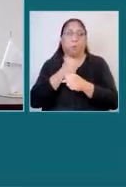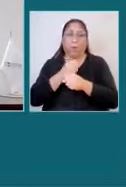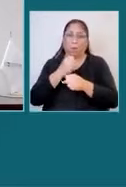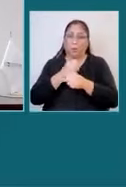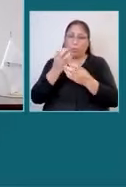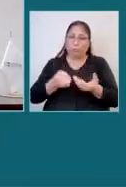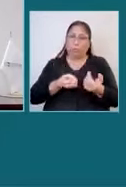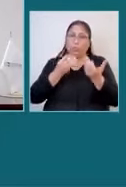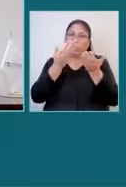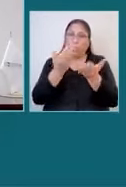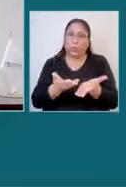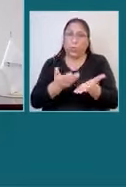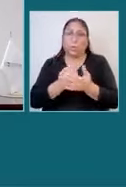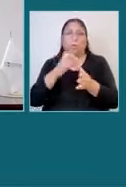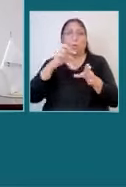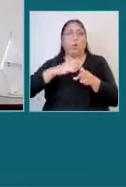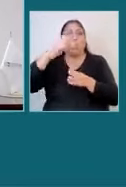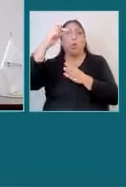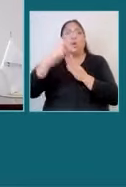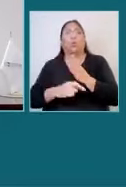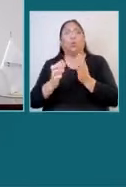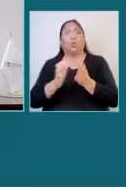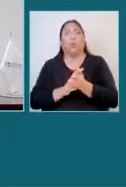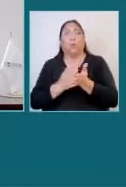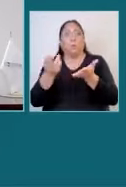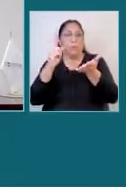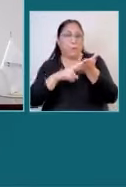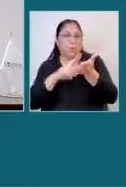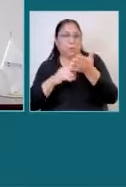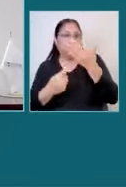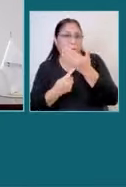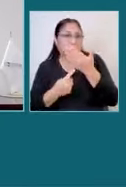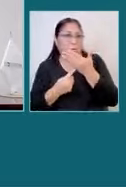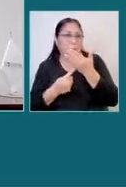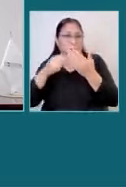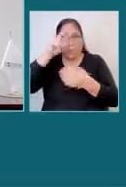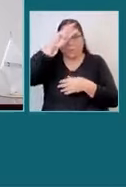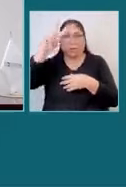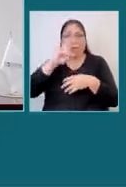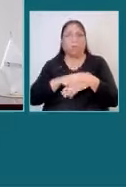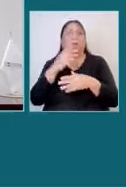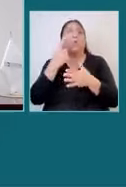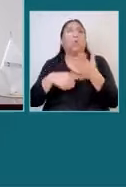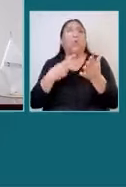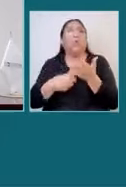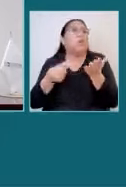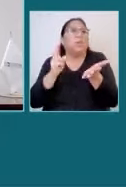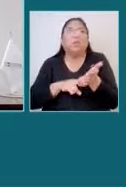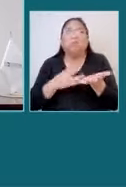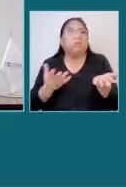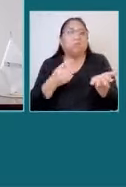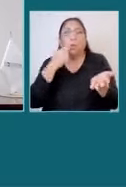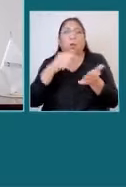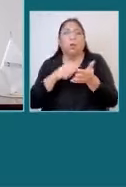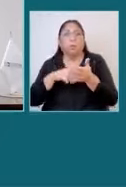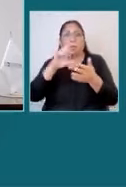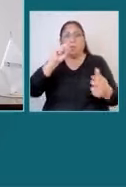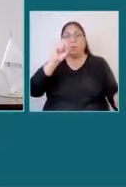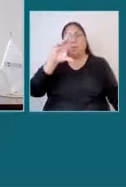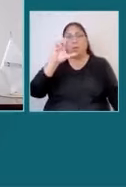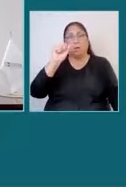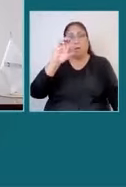otorgados a través del programa de Startup Perú. Entonces, ahí lo que se aprobó fue en el fondo de Salcantay Exponential